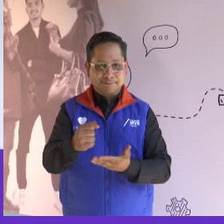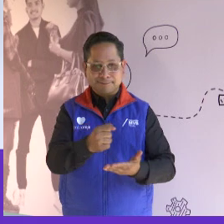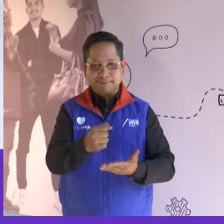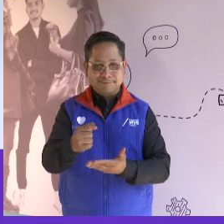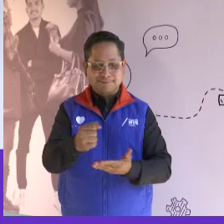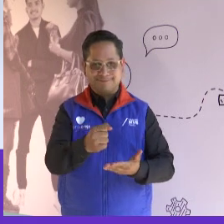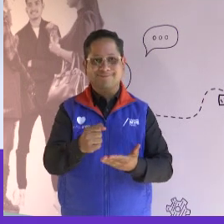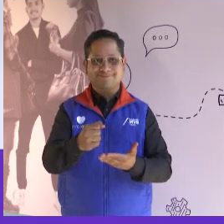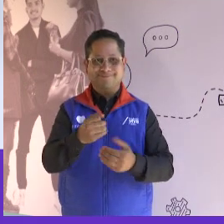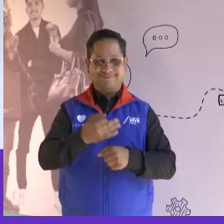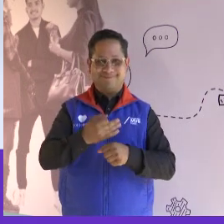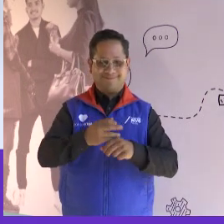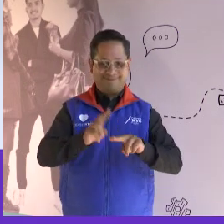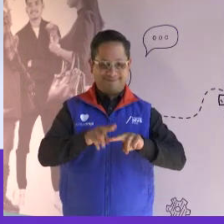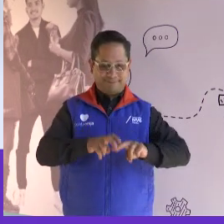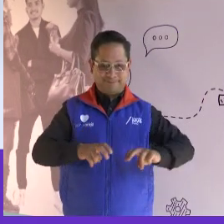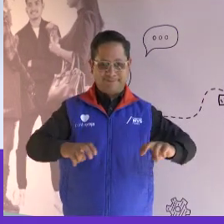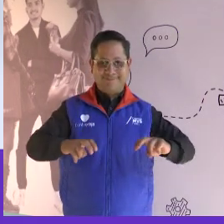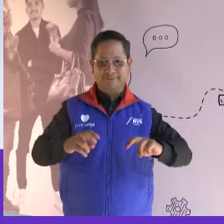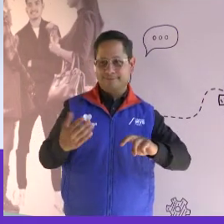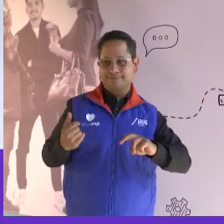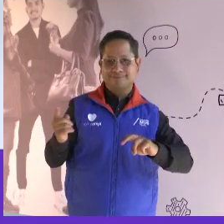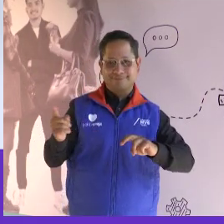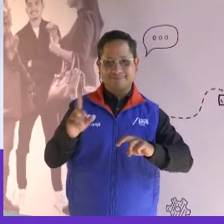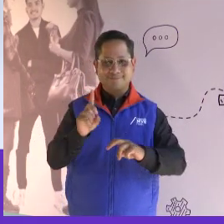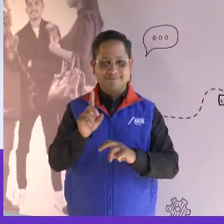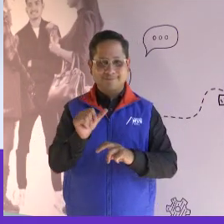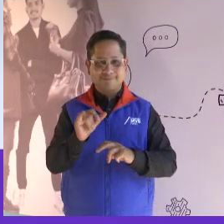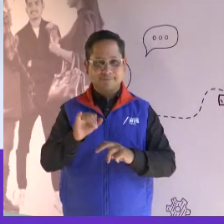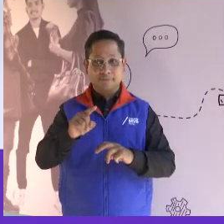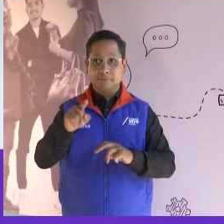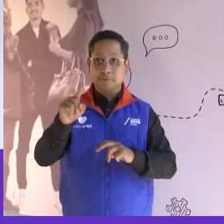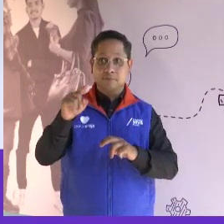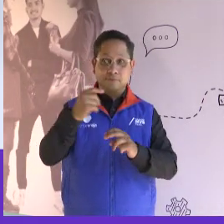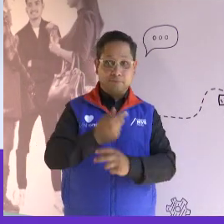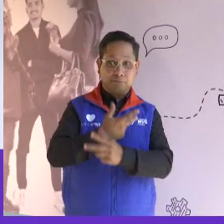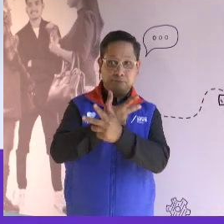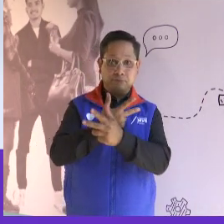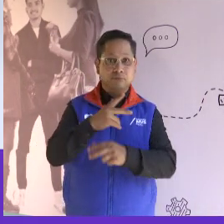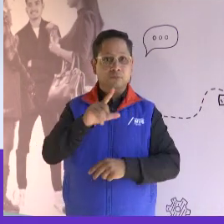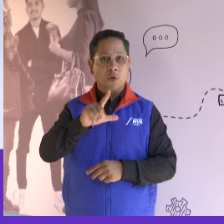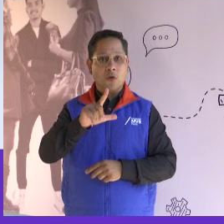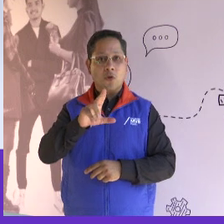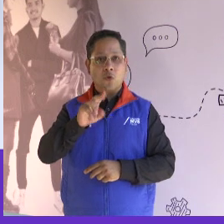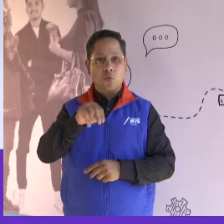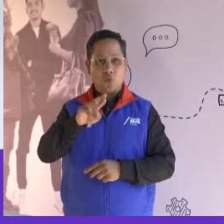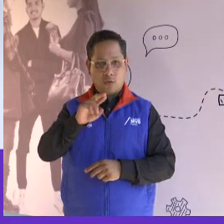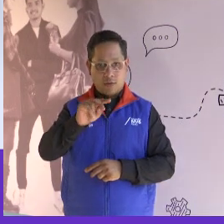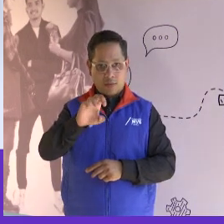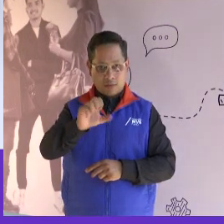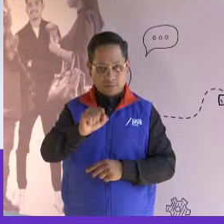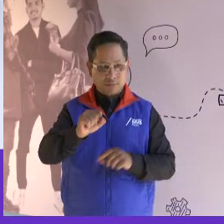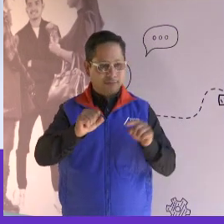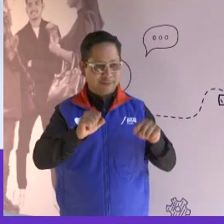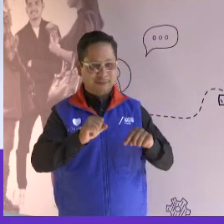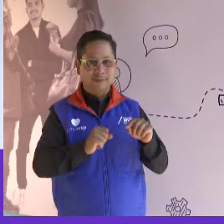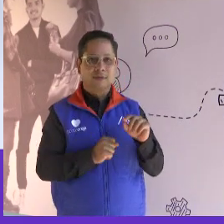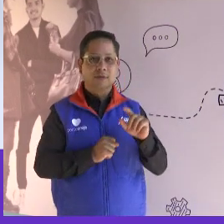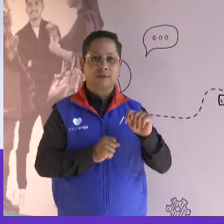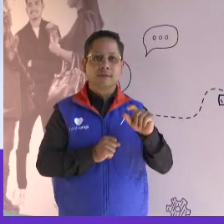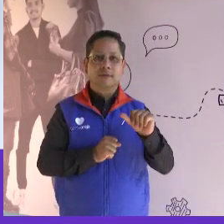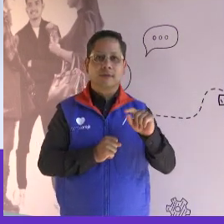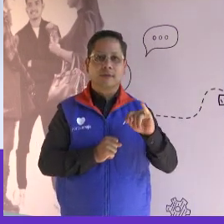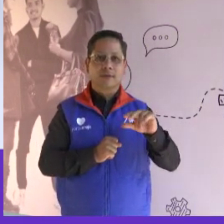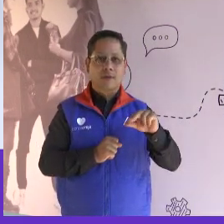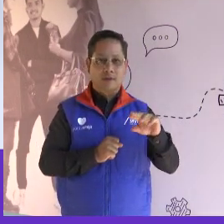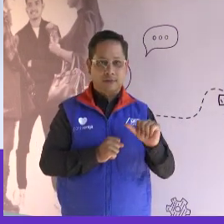de hoy. Como ha comentado David, estará Lourdes de manera virtual y aquí Tatiana y Luis. Entonces, antes de empezar